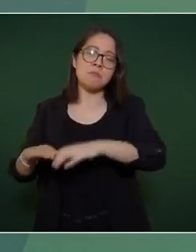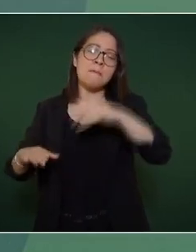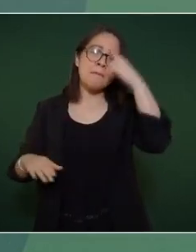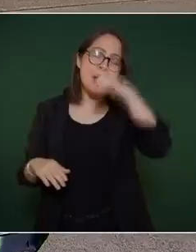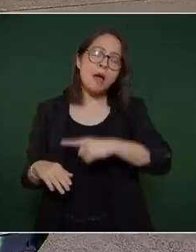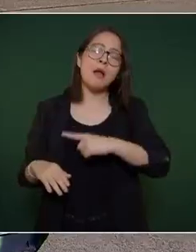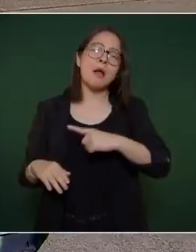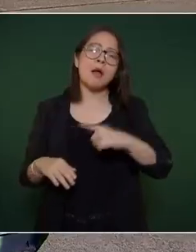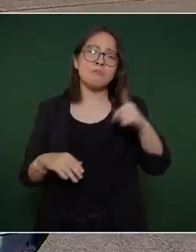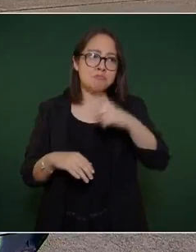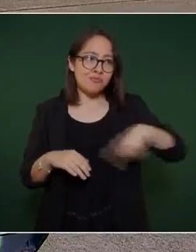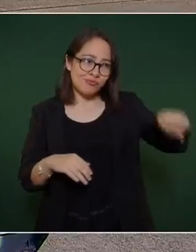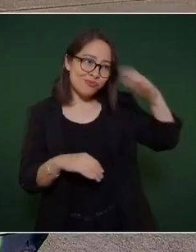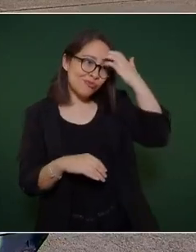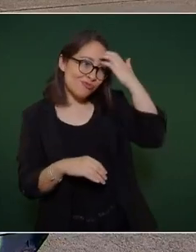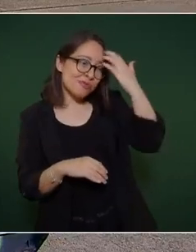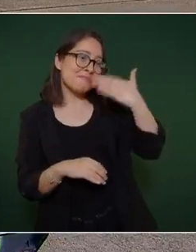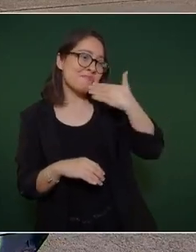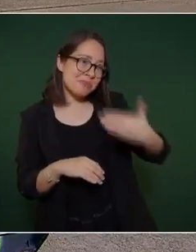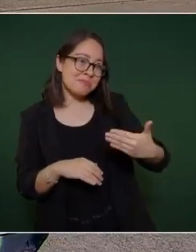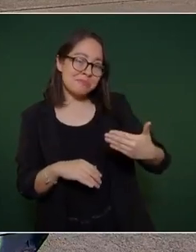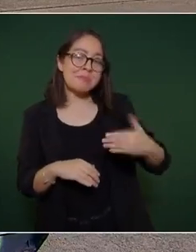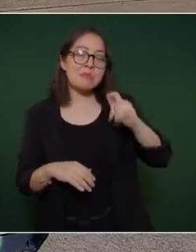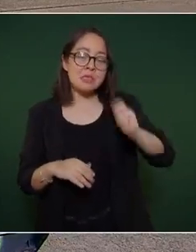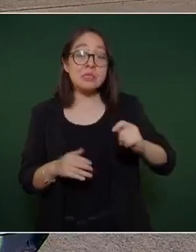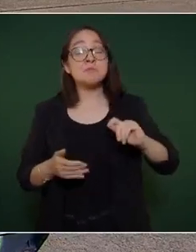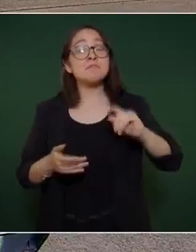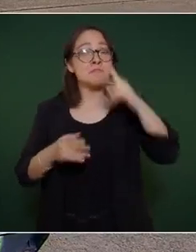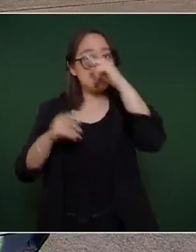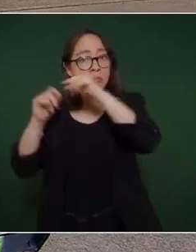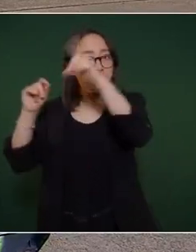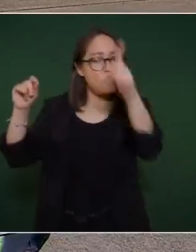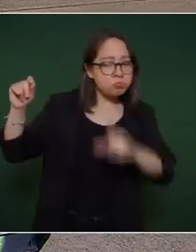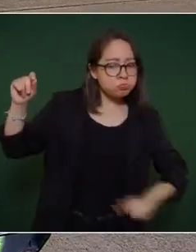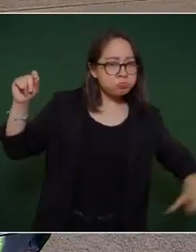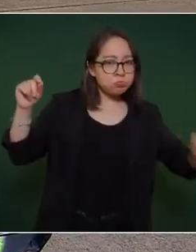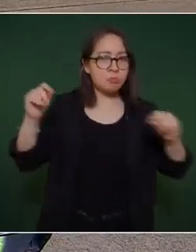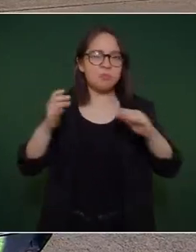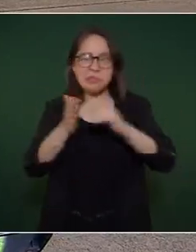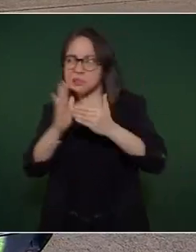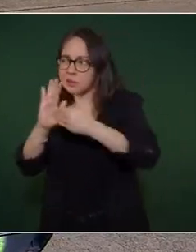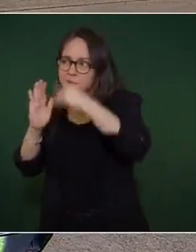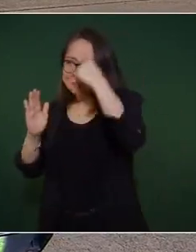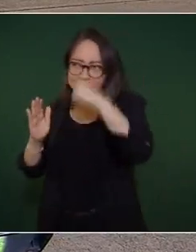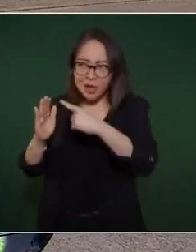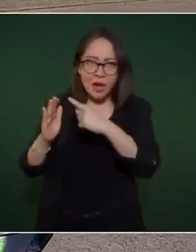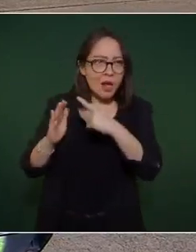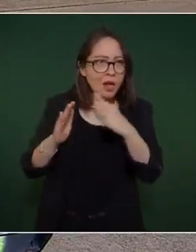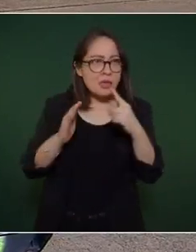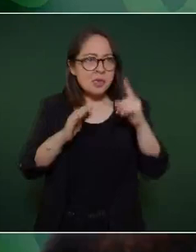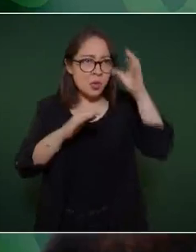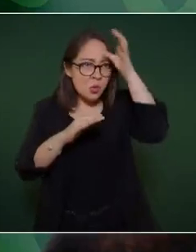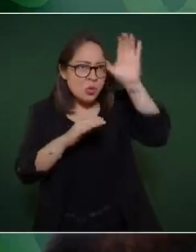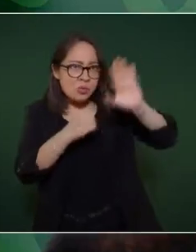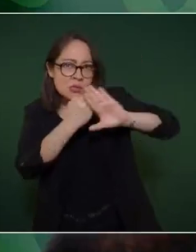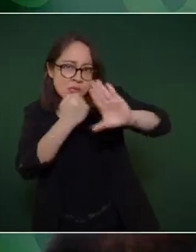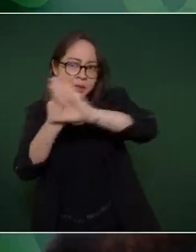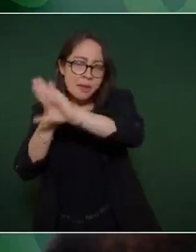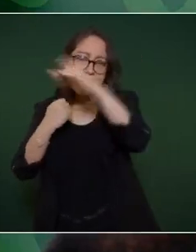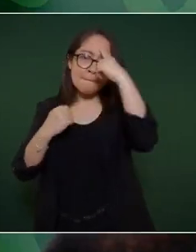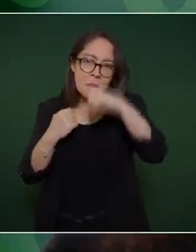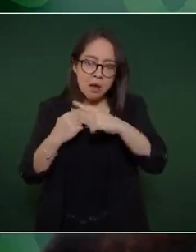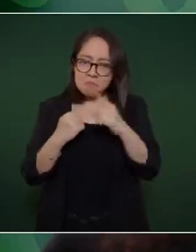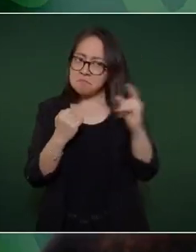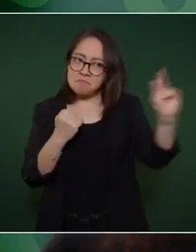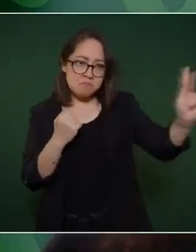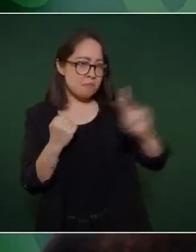que la estrategia nacional se sigue aquí en Veracruz, se coordinan los esfuerzos para